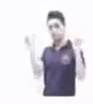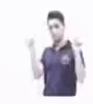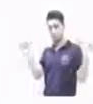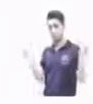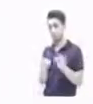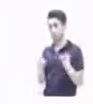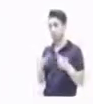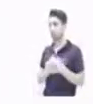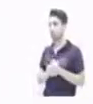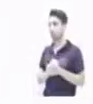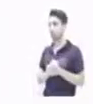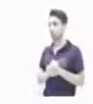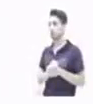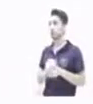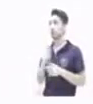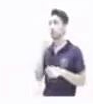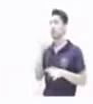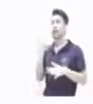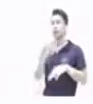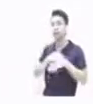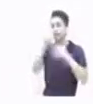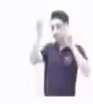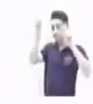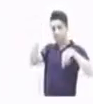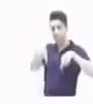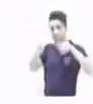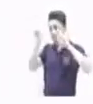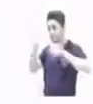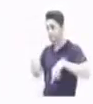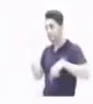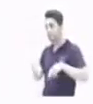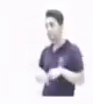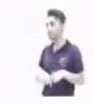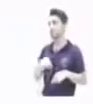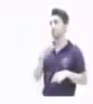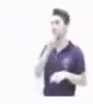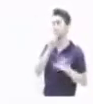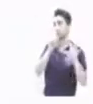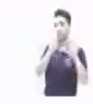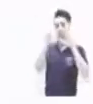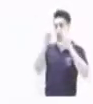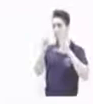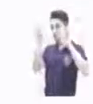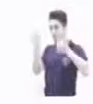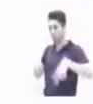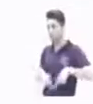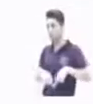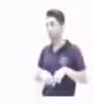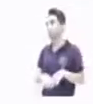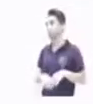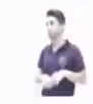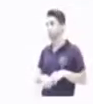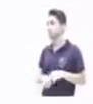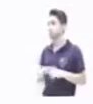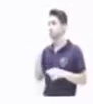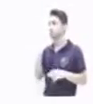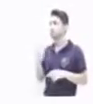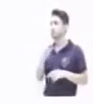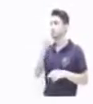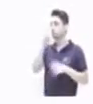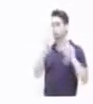puede simplificar con esto. Ahora veamos qué más puedo simplificar. Este 3 lo puedo simplificar con este 6, que